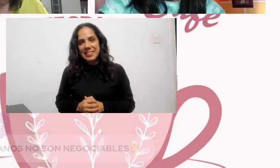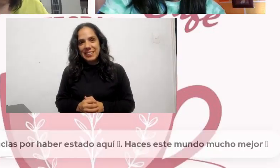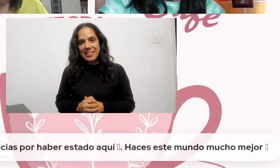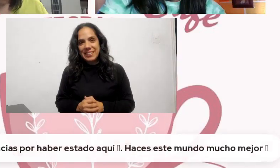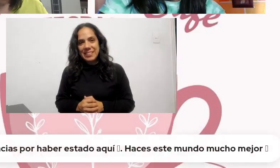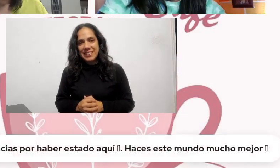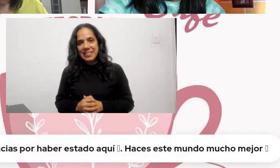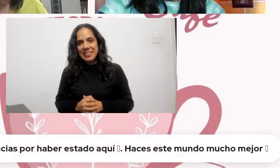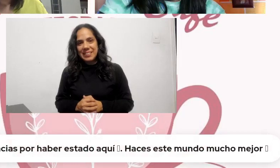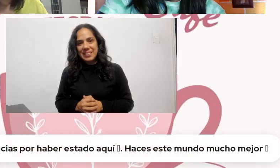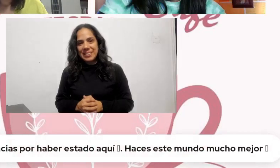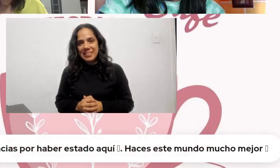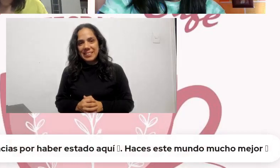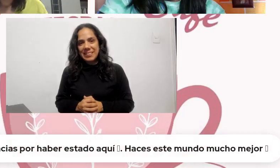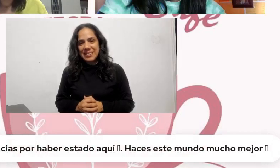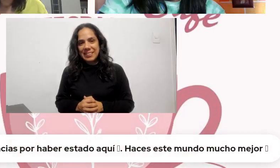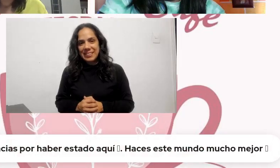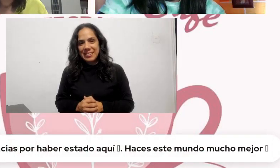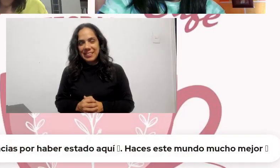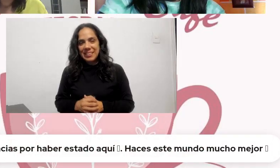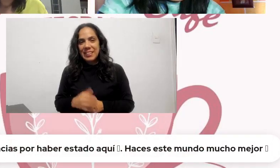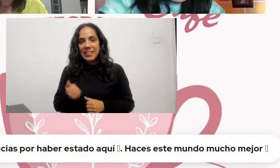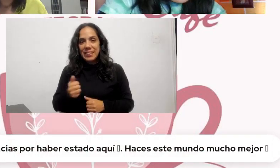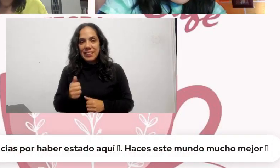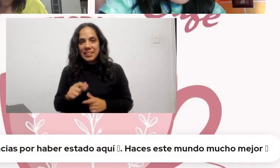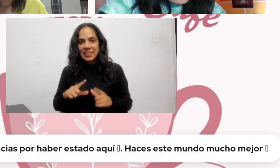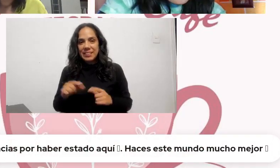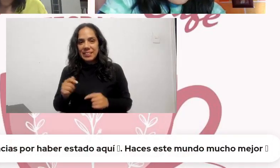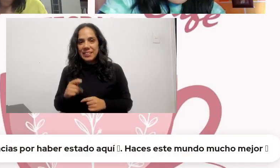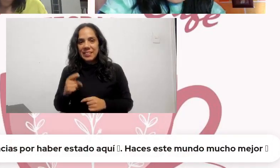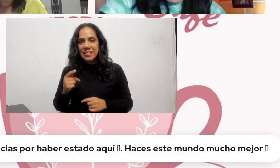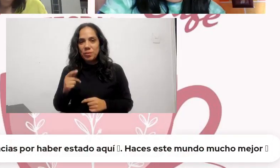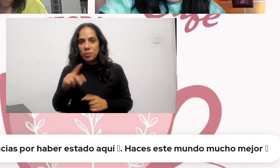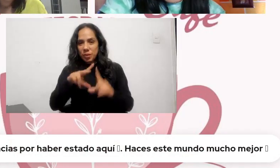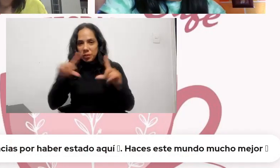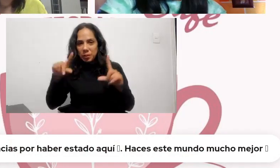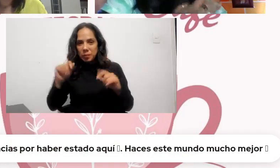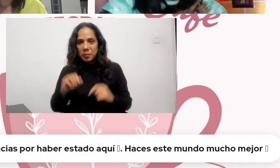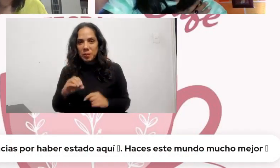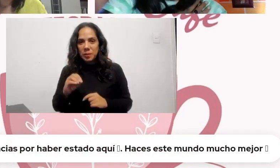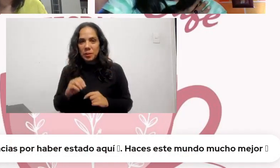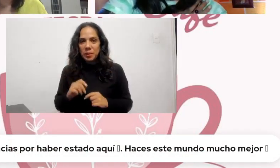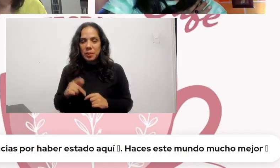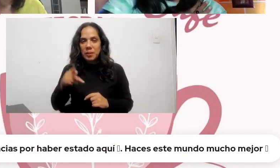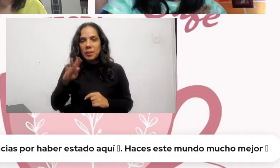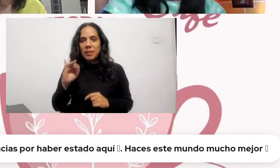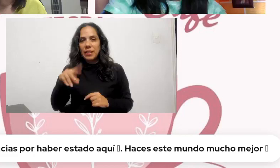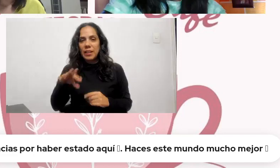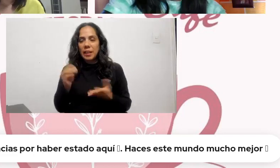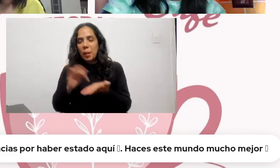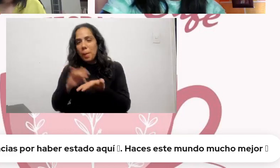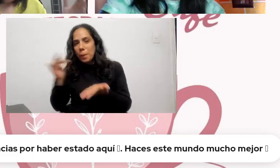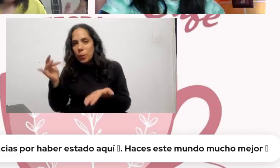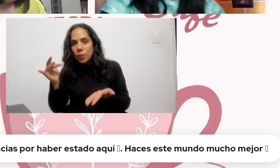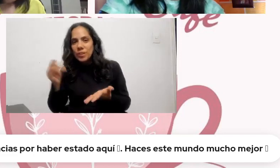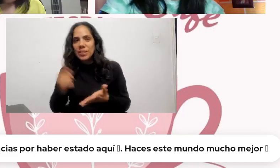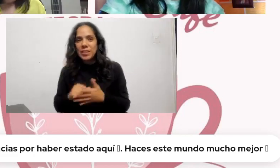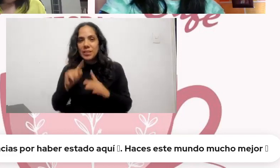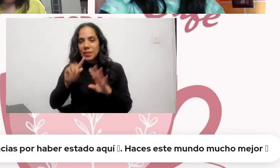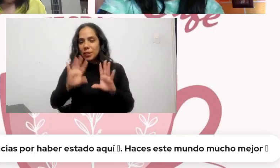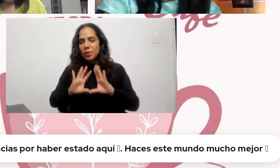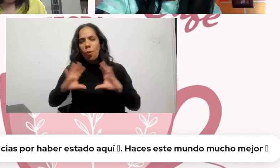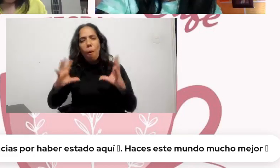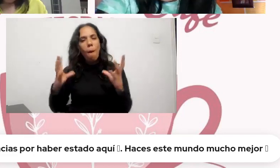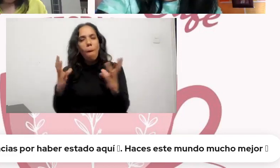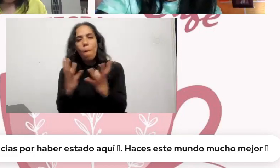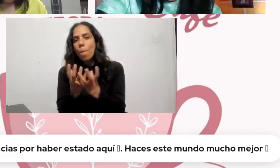tenemos otro mensaje. Kenia, muchísimas gracias por haber estado aquí. Haces este mundo mucho mejor. Y